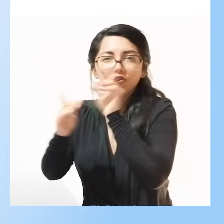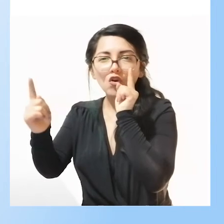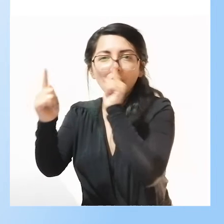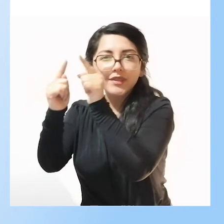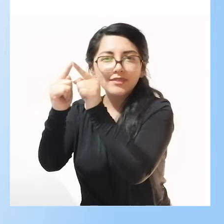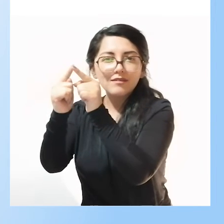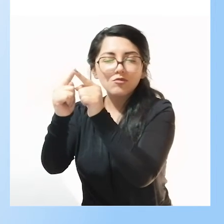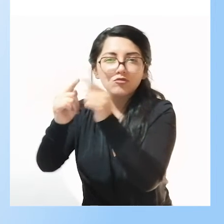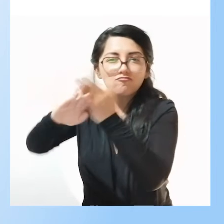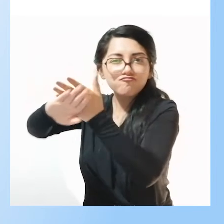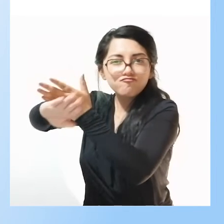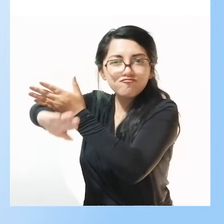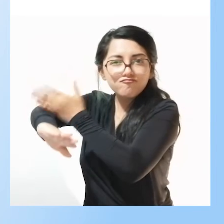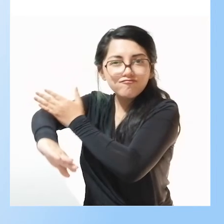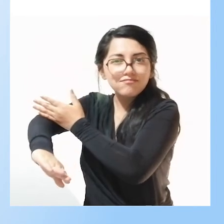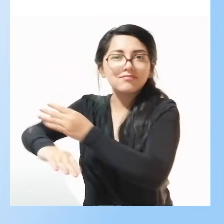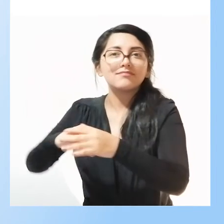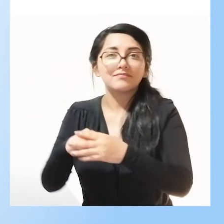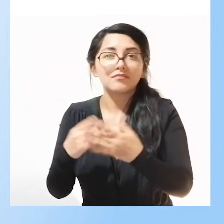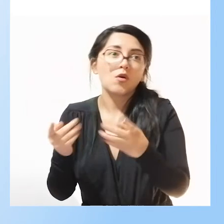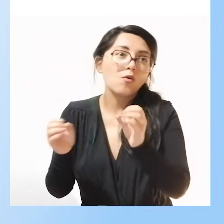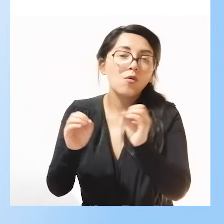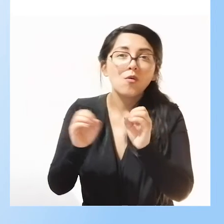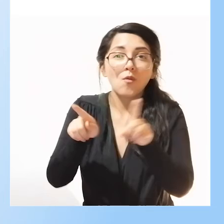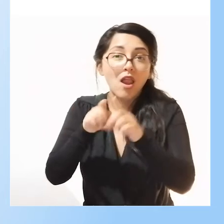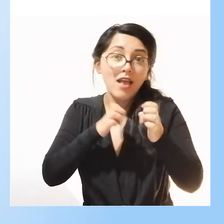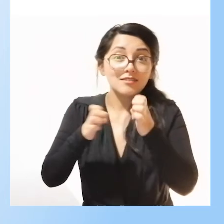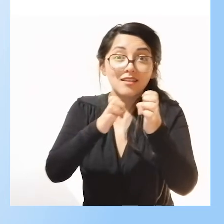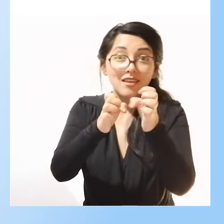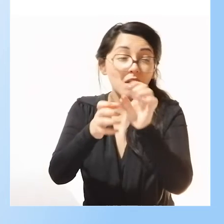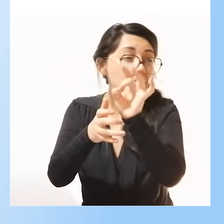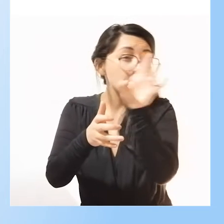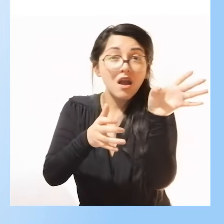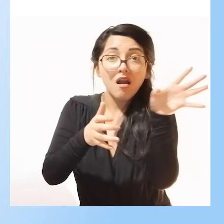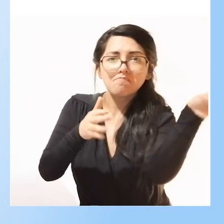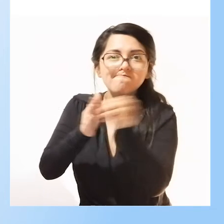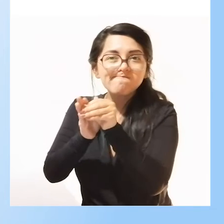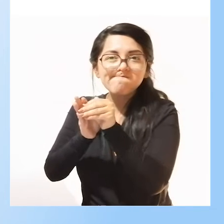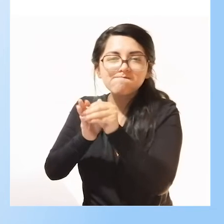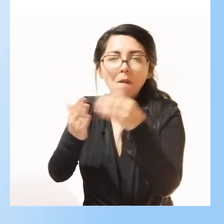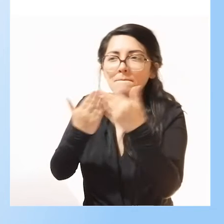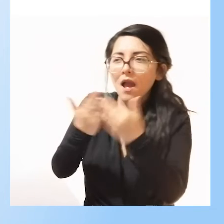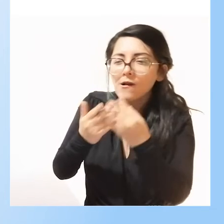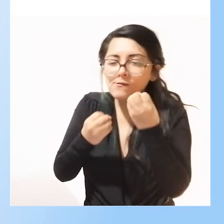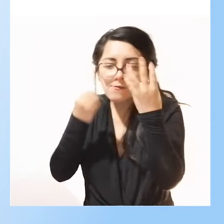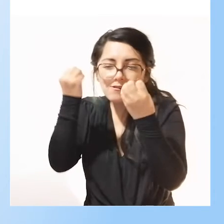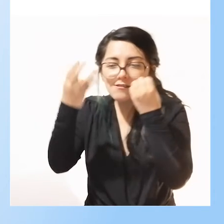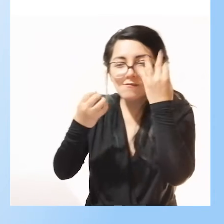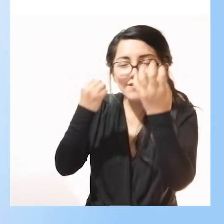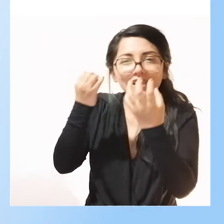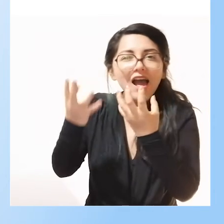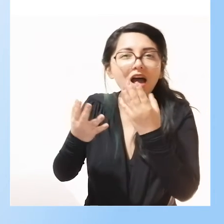plantear de forma distinta los objetivos o aplicar estrategias alternativas. Es decir, a partir de la creatividad